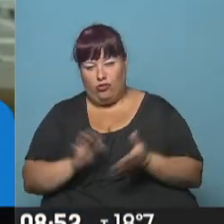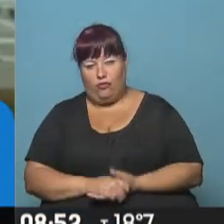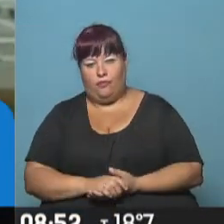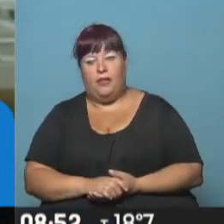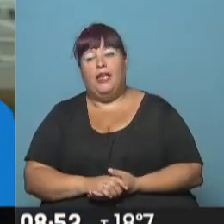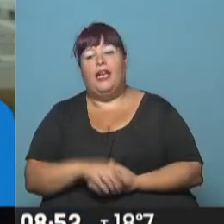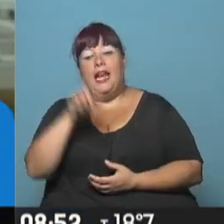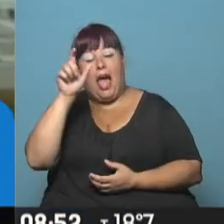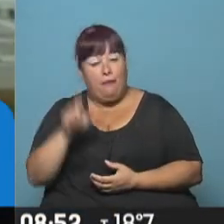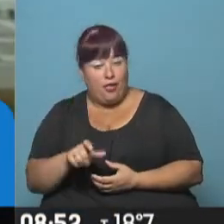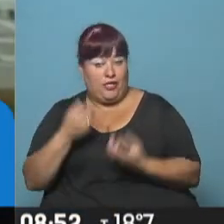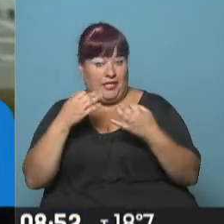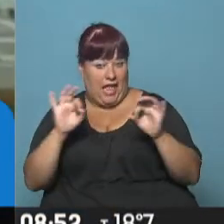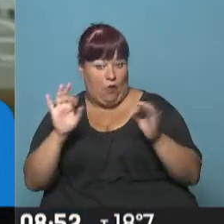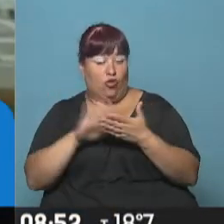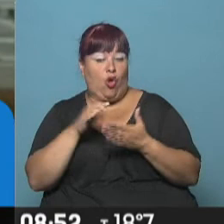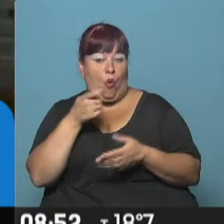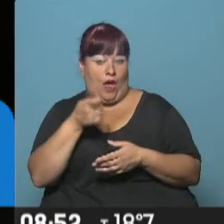El protagonista que ha sobrevivido